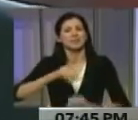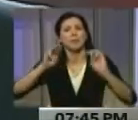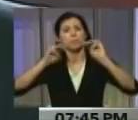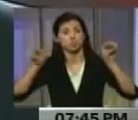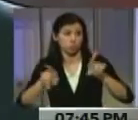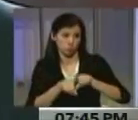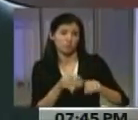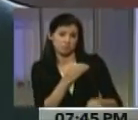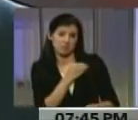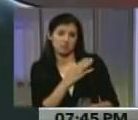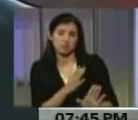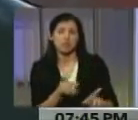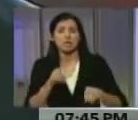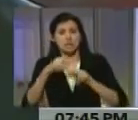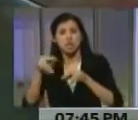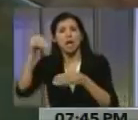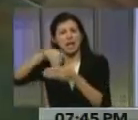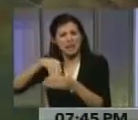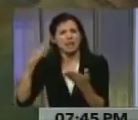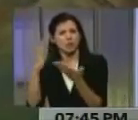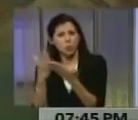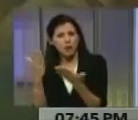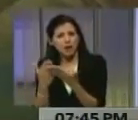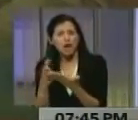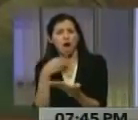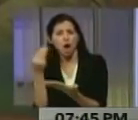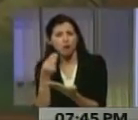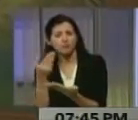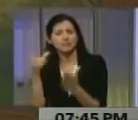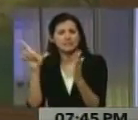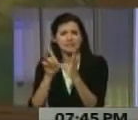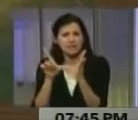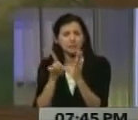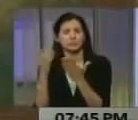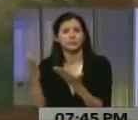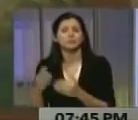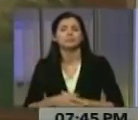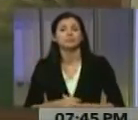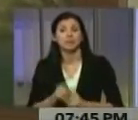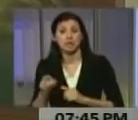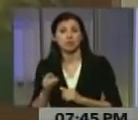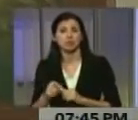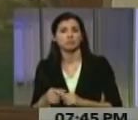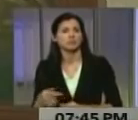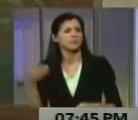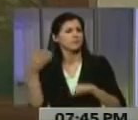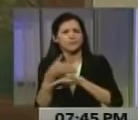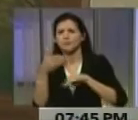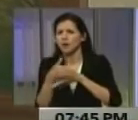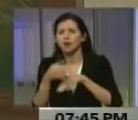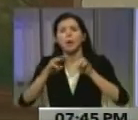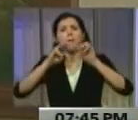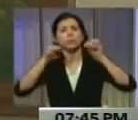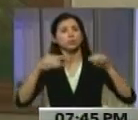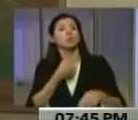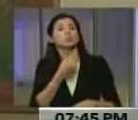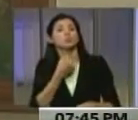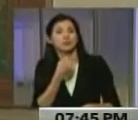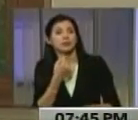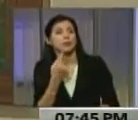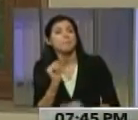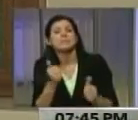pedido, los niños de las escuelas, las niñas de nuestras escuelas, de nuestros liceos, sean habitantes permanentes de estos espacios, y estos espacios